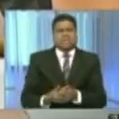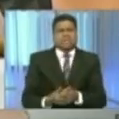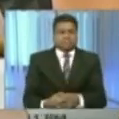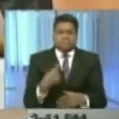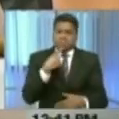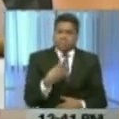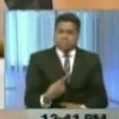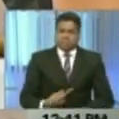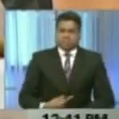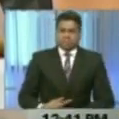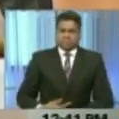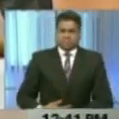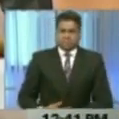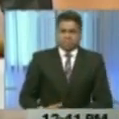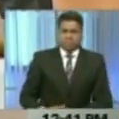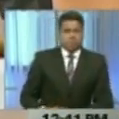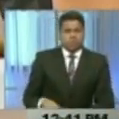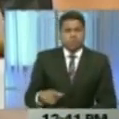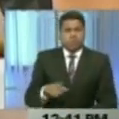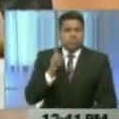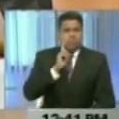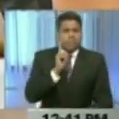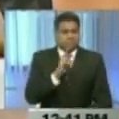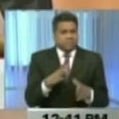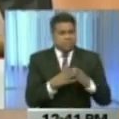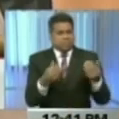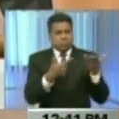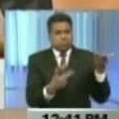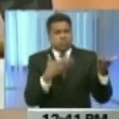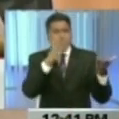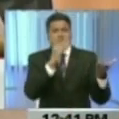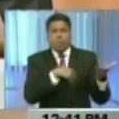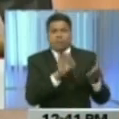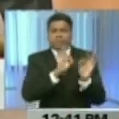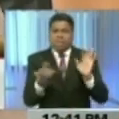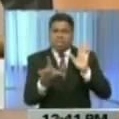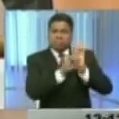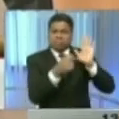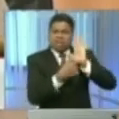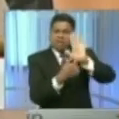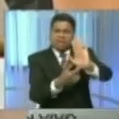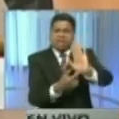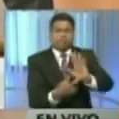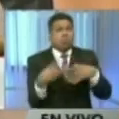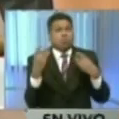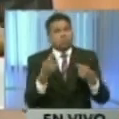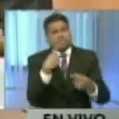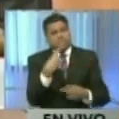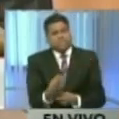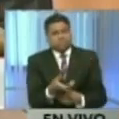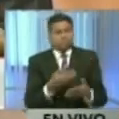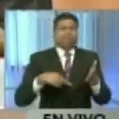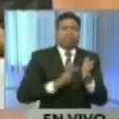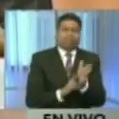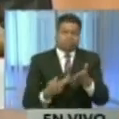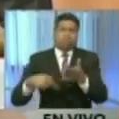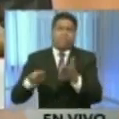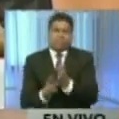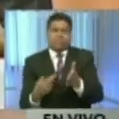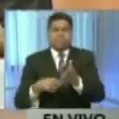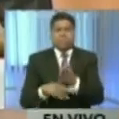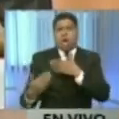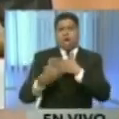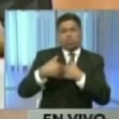eufemismo. No tiene una dimensión punitiva. Y mucho se ha dicho sobre la Carta Democrática en relación a